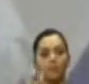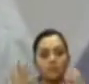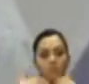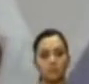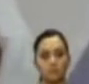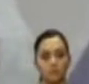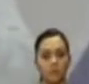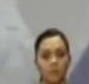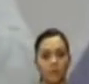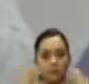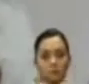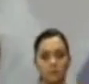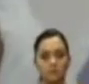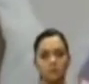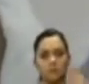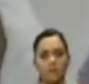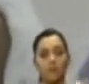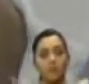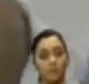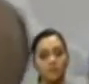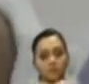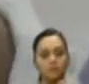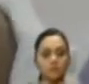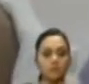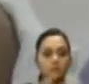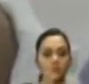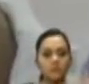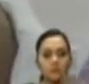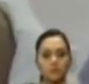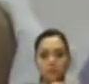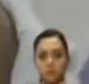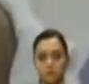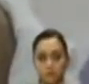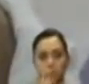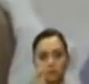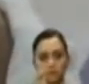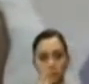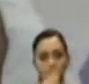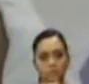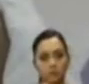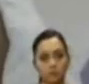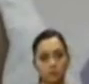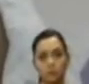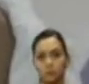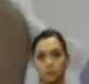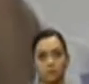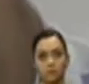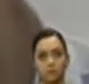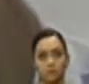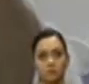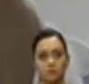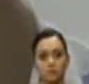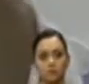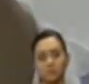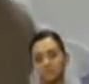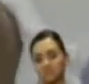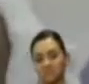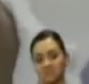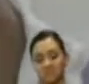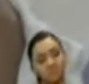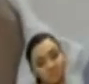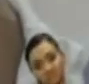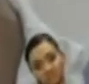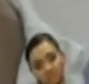se han hecho un muy buen manejo de las reservas, de estos rumores, etc., ¿no? Entonces, básicamente eso, las